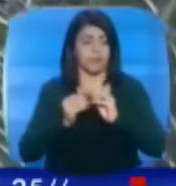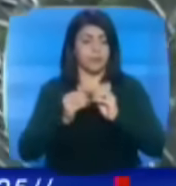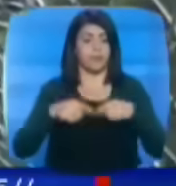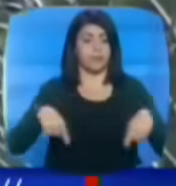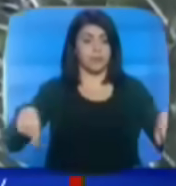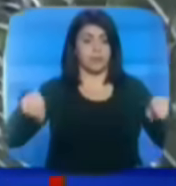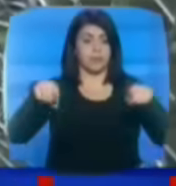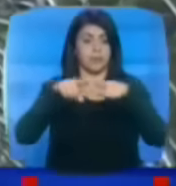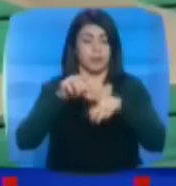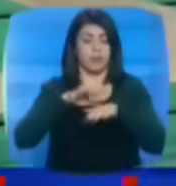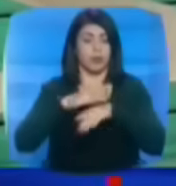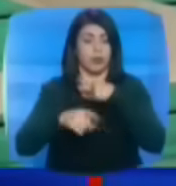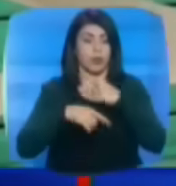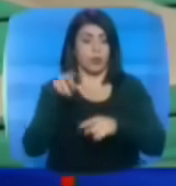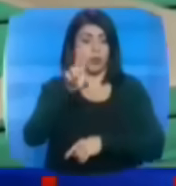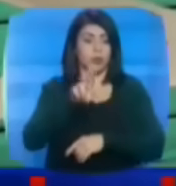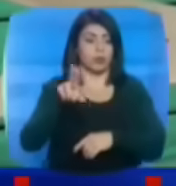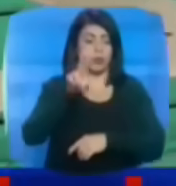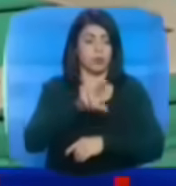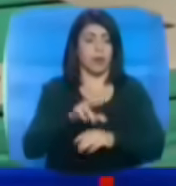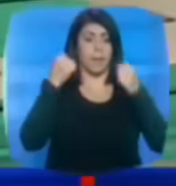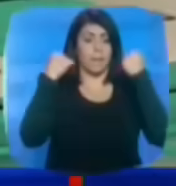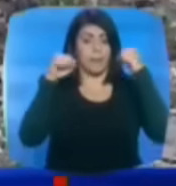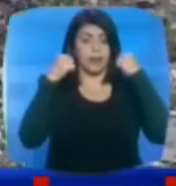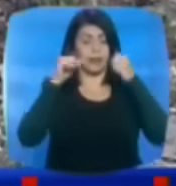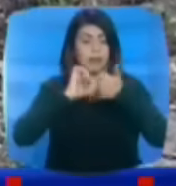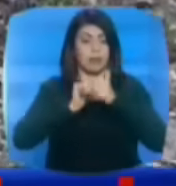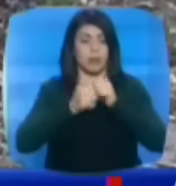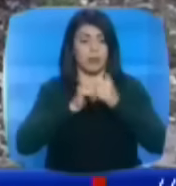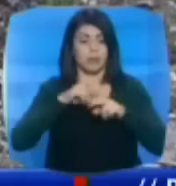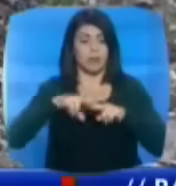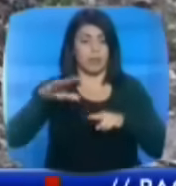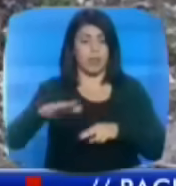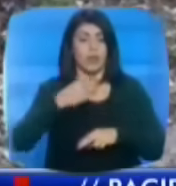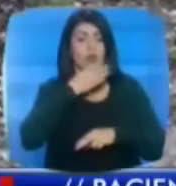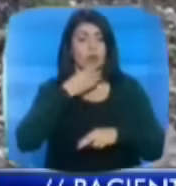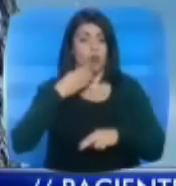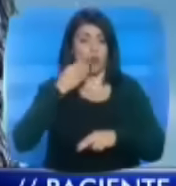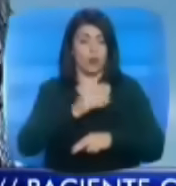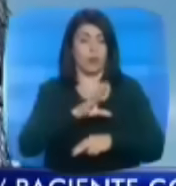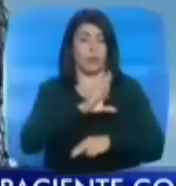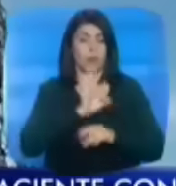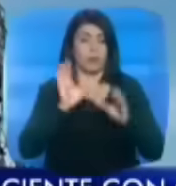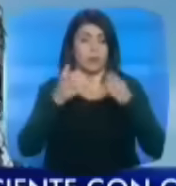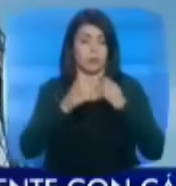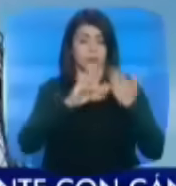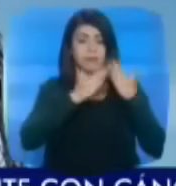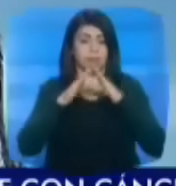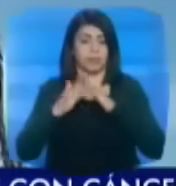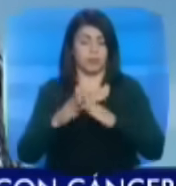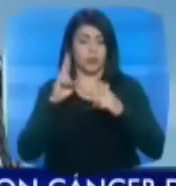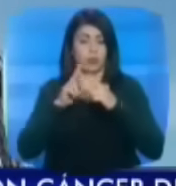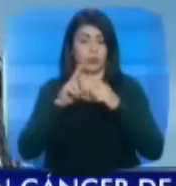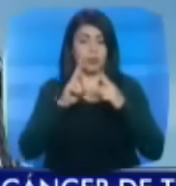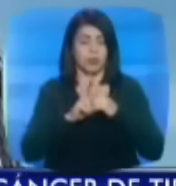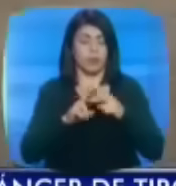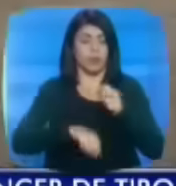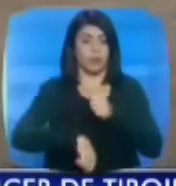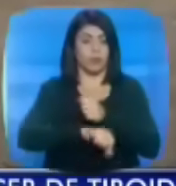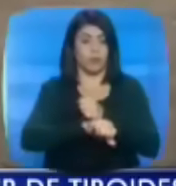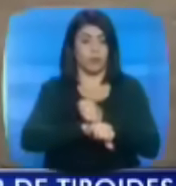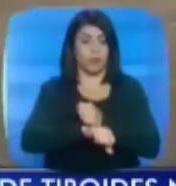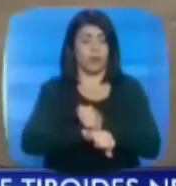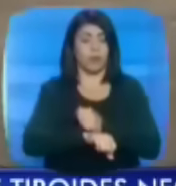cancha, ya que la misma es utilizada para el entrenamiento deportivo de niños y jóvenes pertenecientes a un reconocido club de